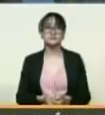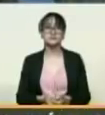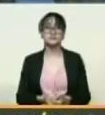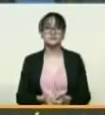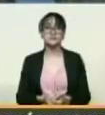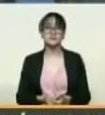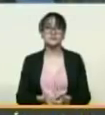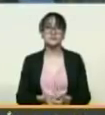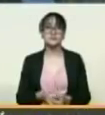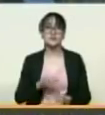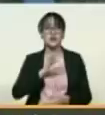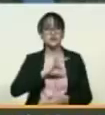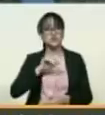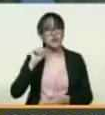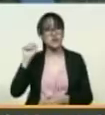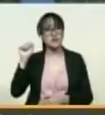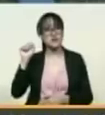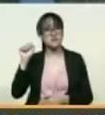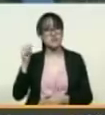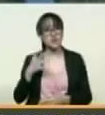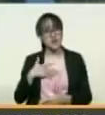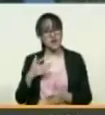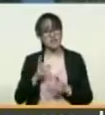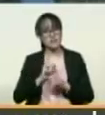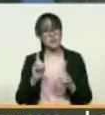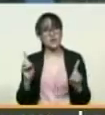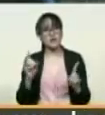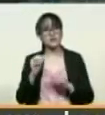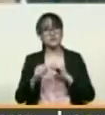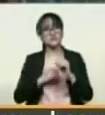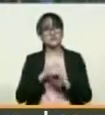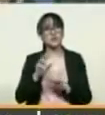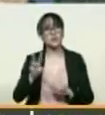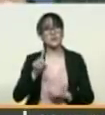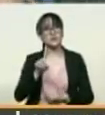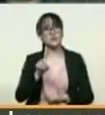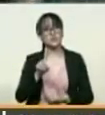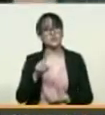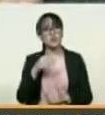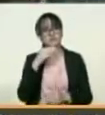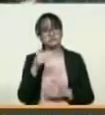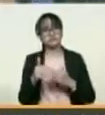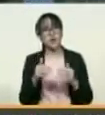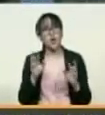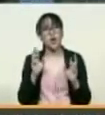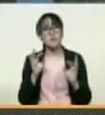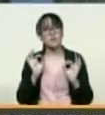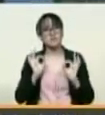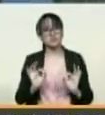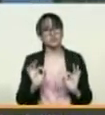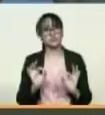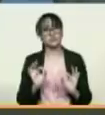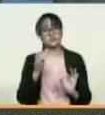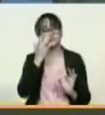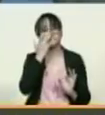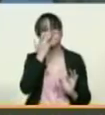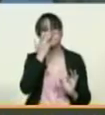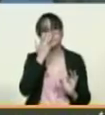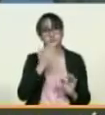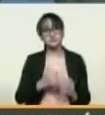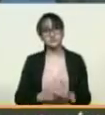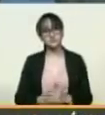El socialismo que queremos construir, democrático, del siglo XXI, que está en construcción, ojalá se pudiese decretar, sencillamente,